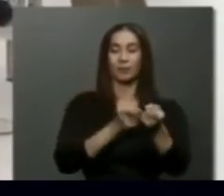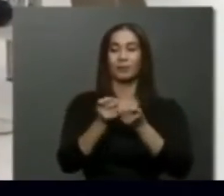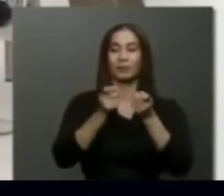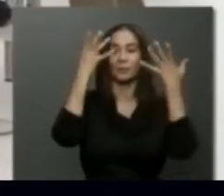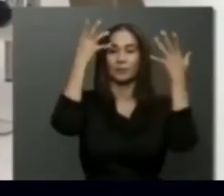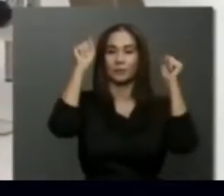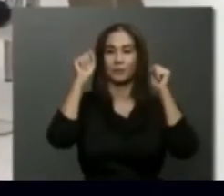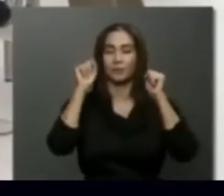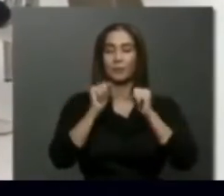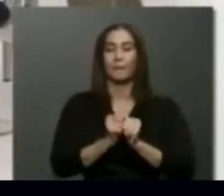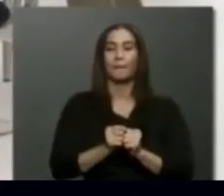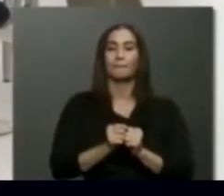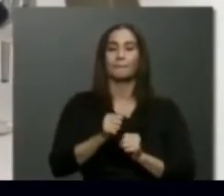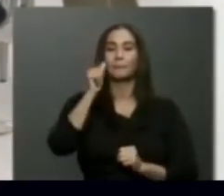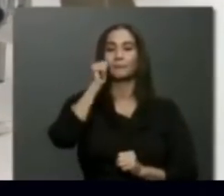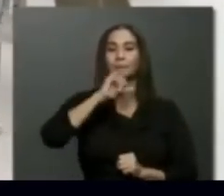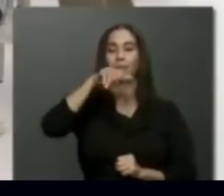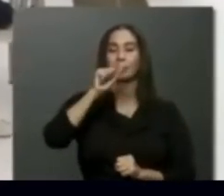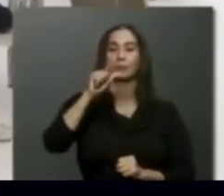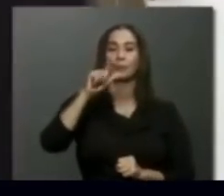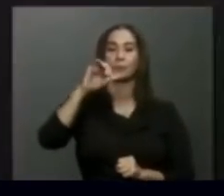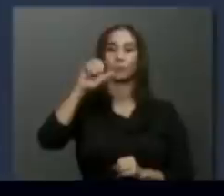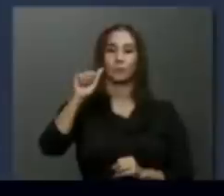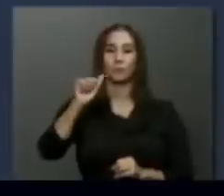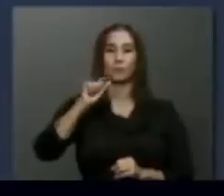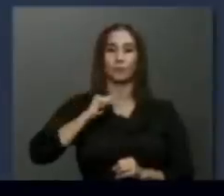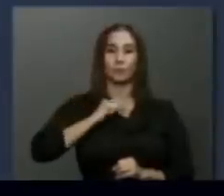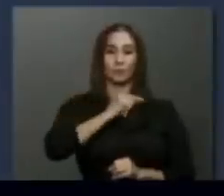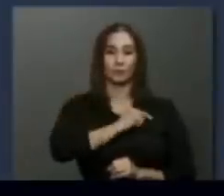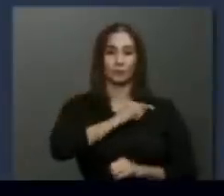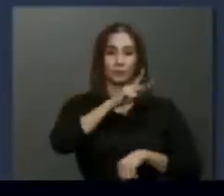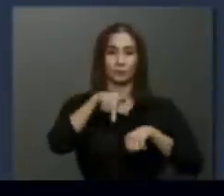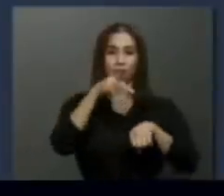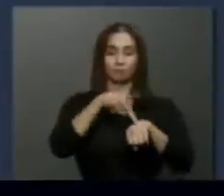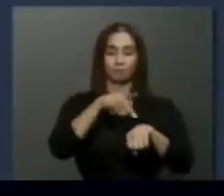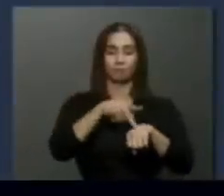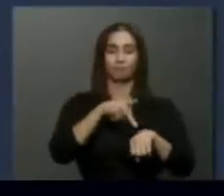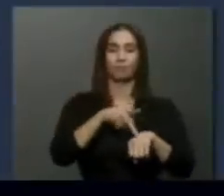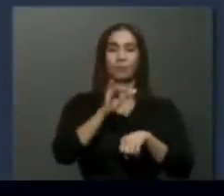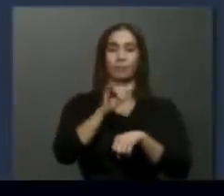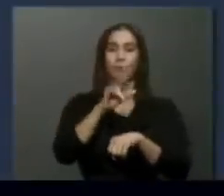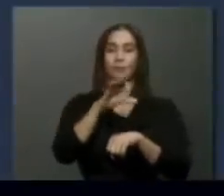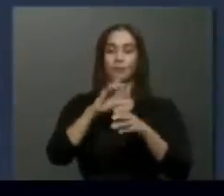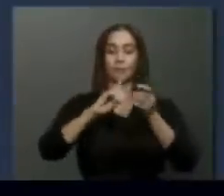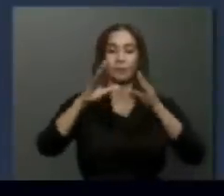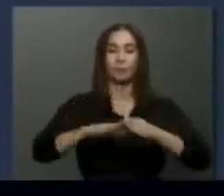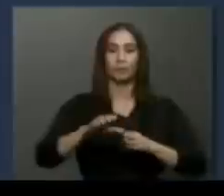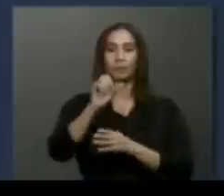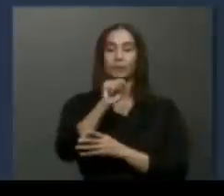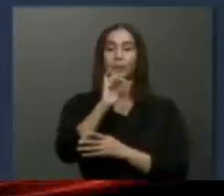de la Presidencia. Señora Julia Drullar, gobernadora de la provincia. Señor Jeffrey Lizardo, directora del